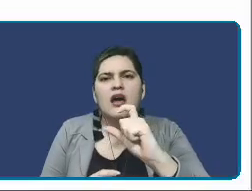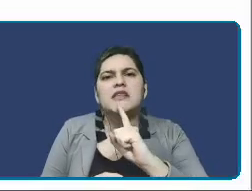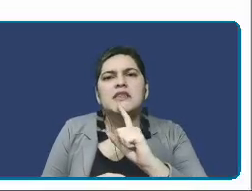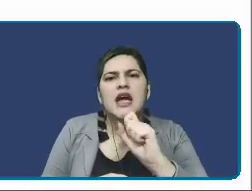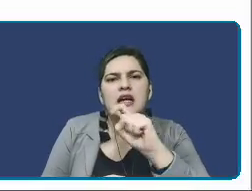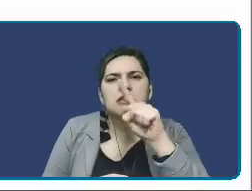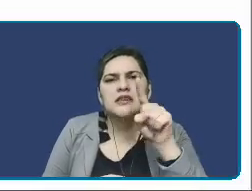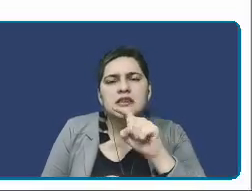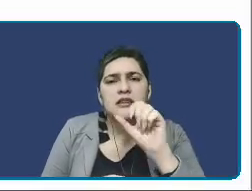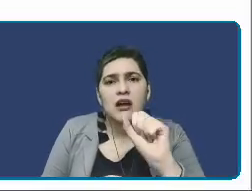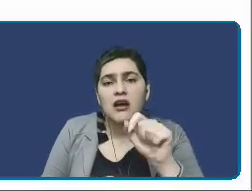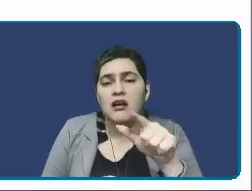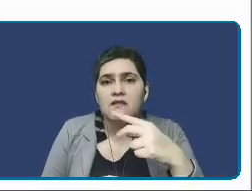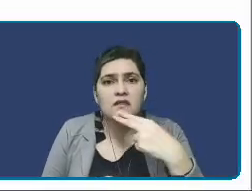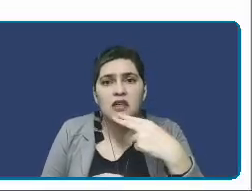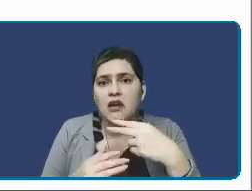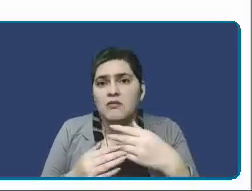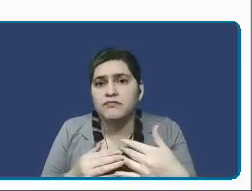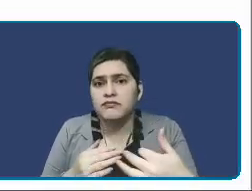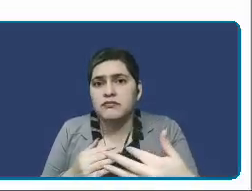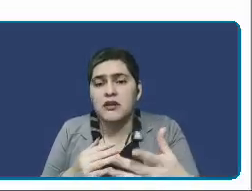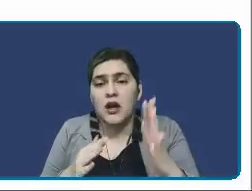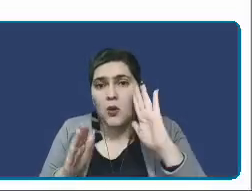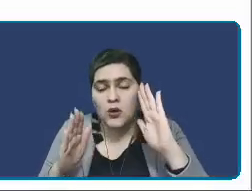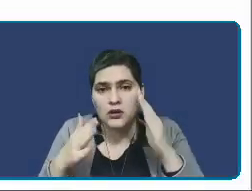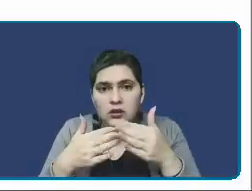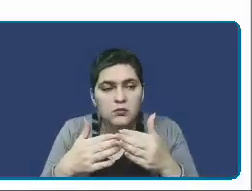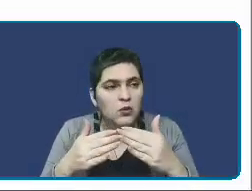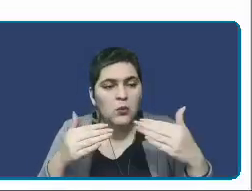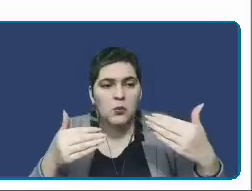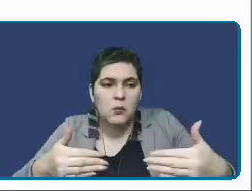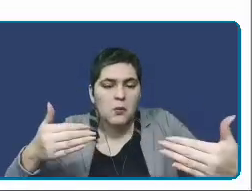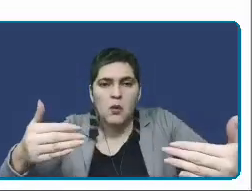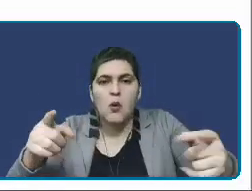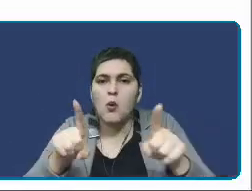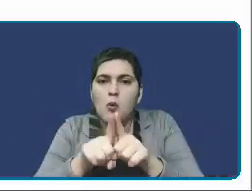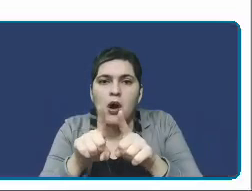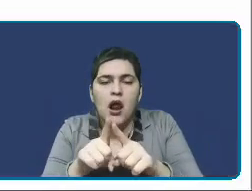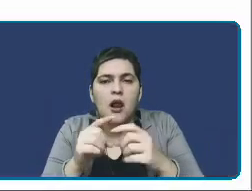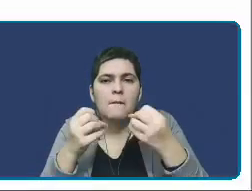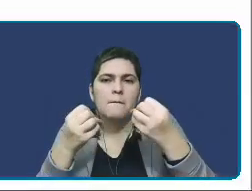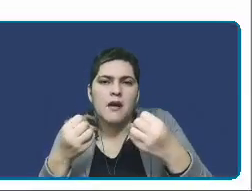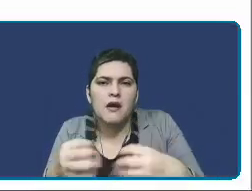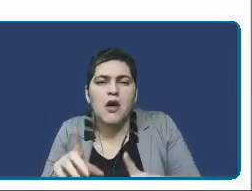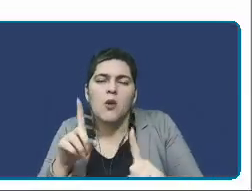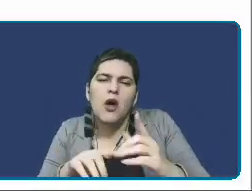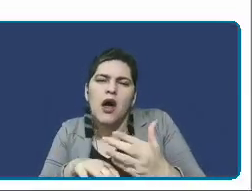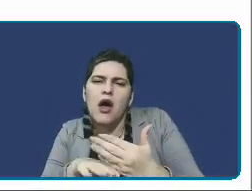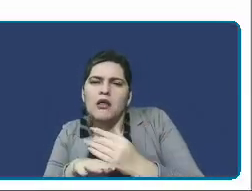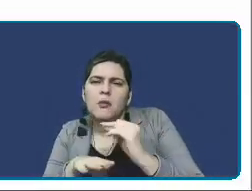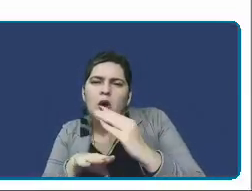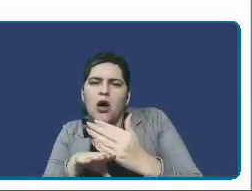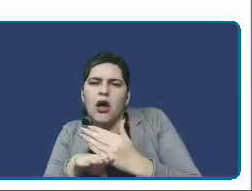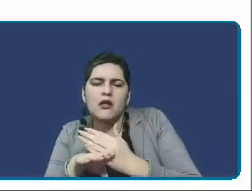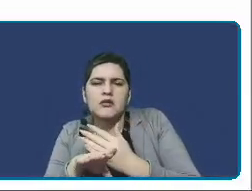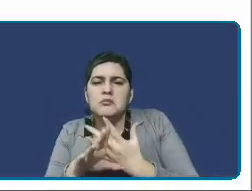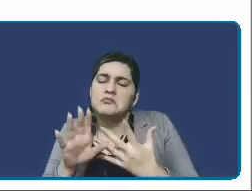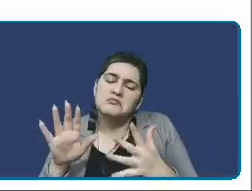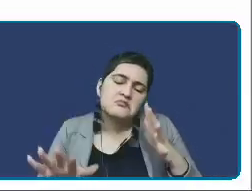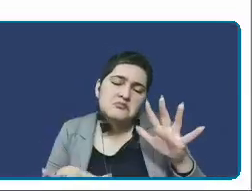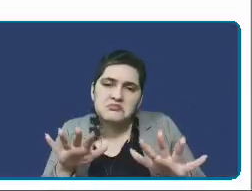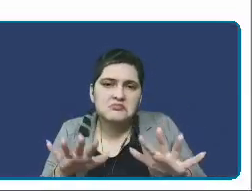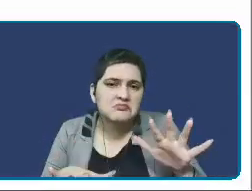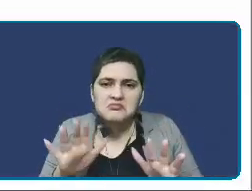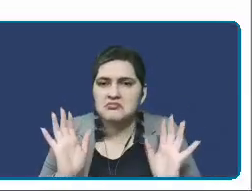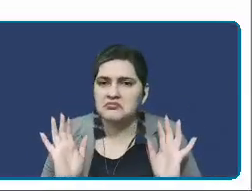vida y en el autismo se va perdiendo exactamente igual. Y puede ser a lo mejor un poco más precoz, pero no necesariamente. Y hay